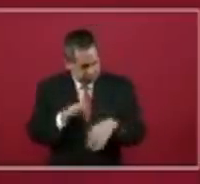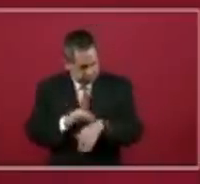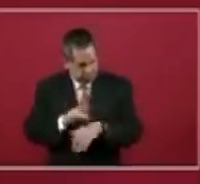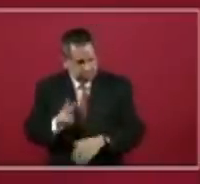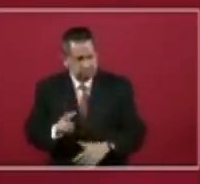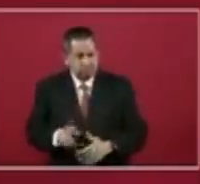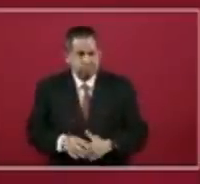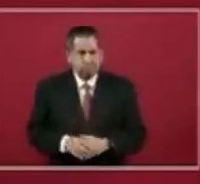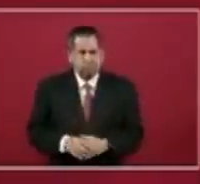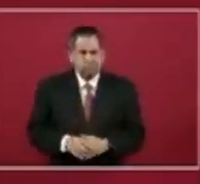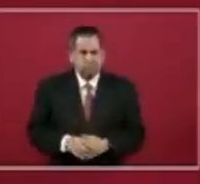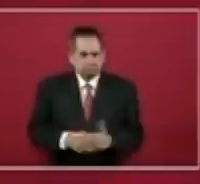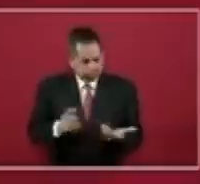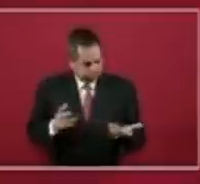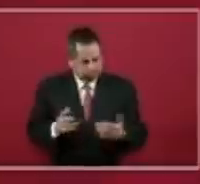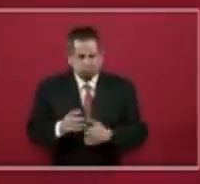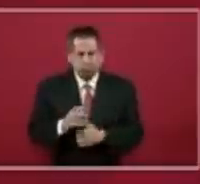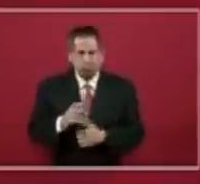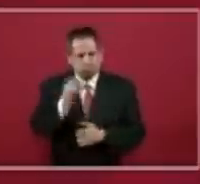No,